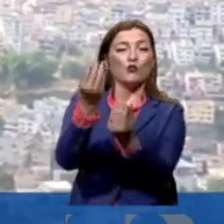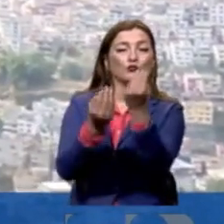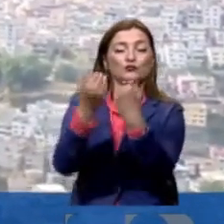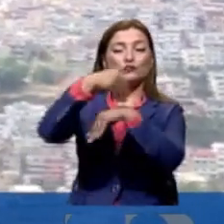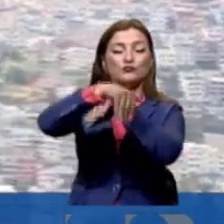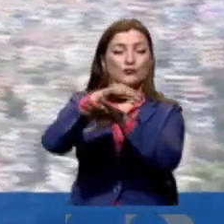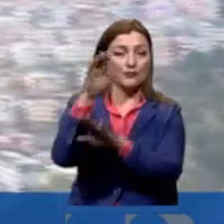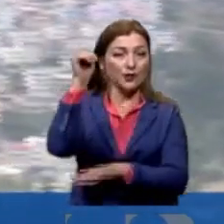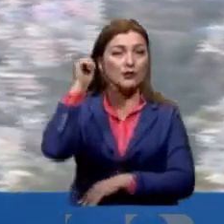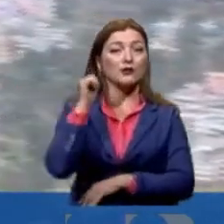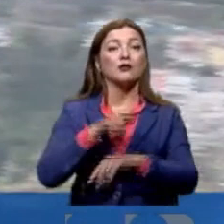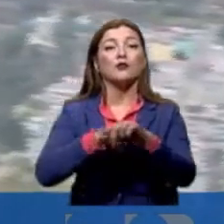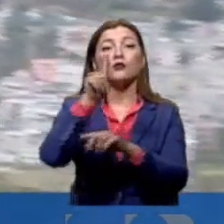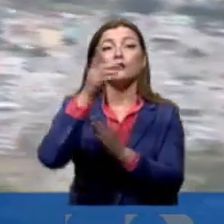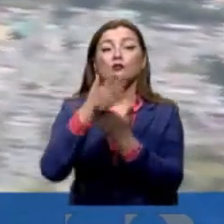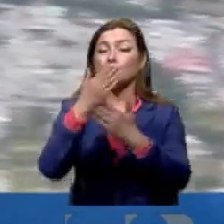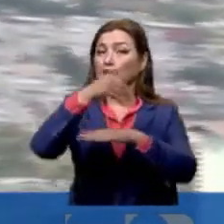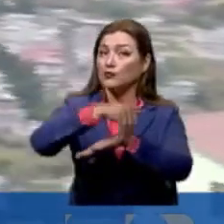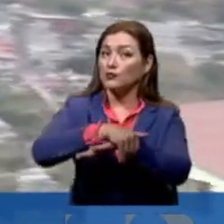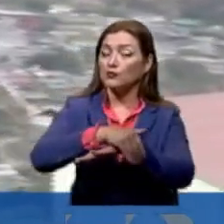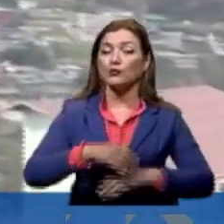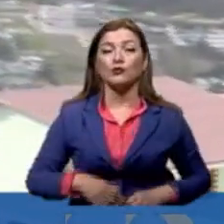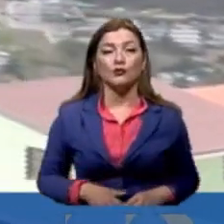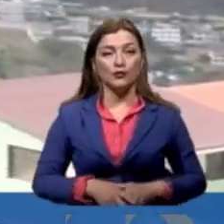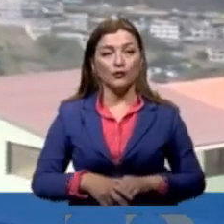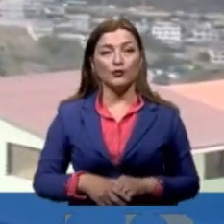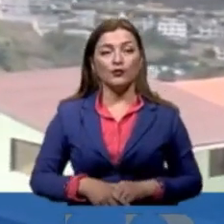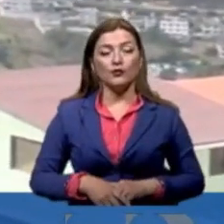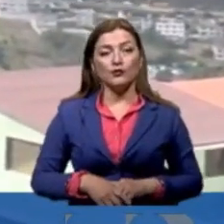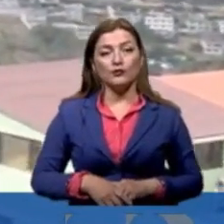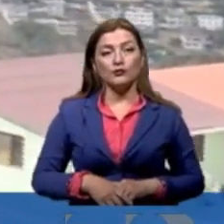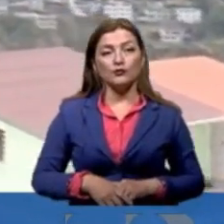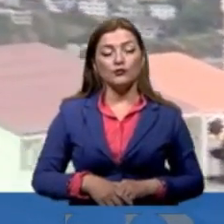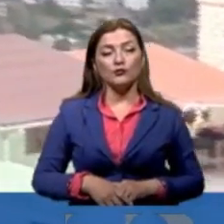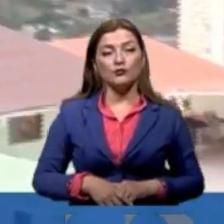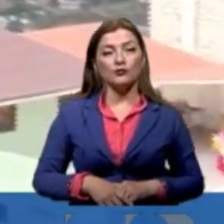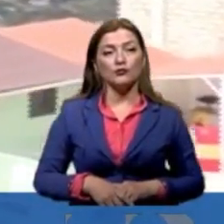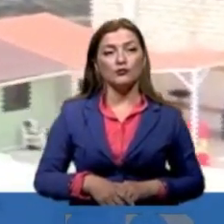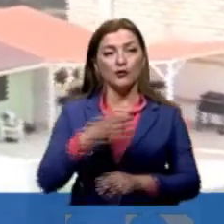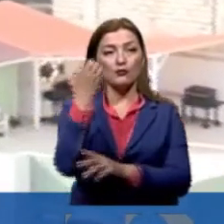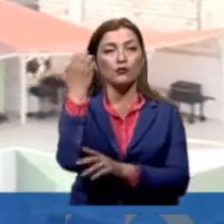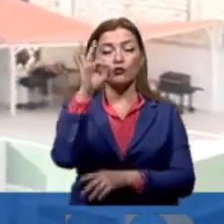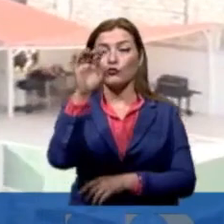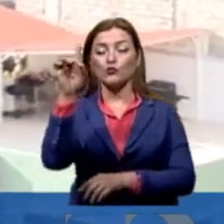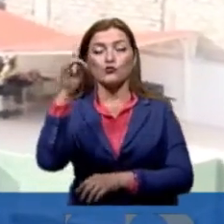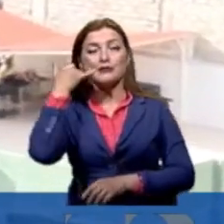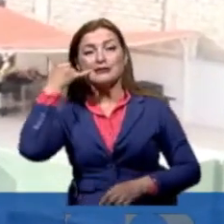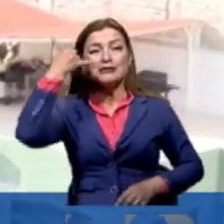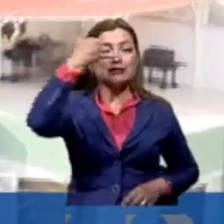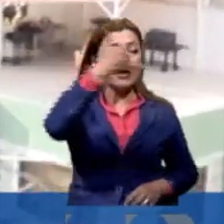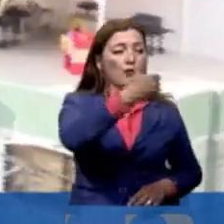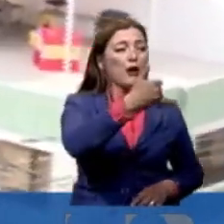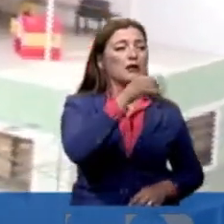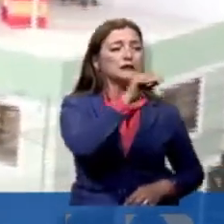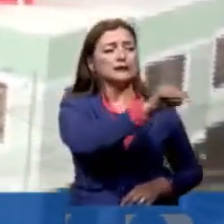tarde de ayer. Cerca de la 1:30 de la tarde entró esta alerta a través de una llamada del EQ911, justamente